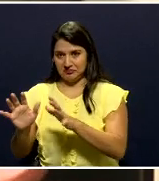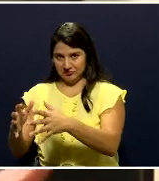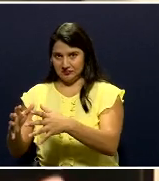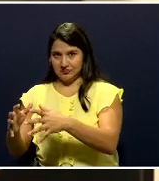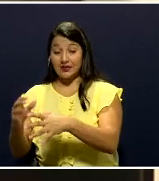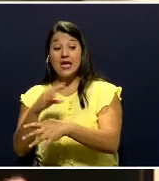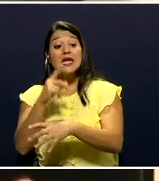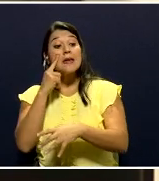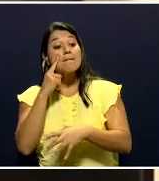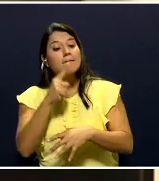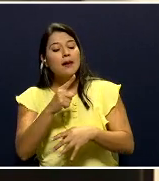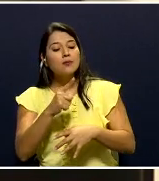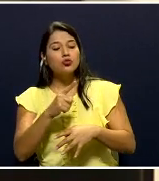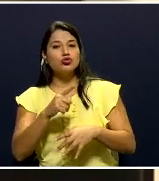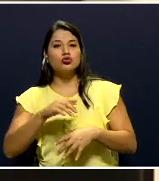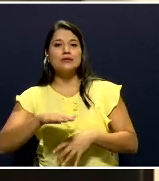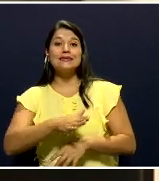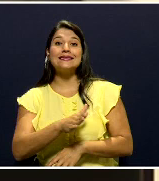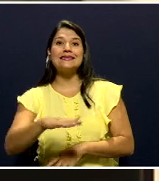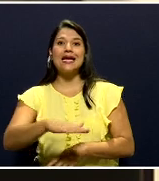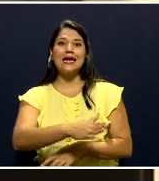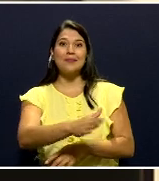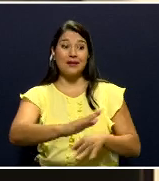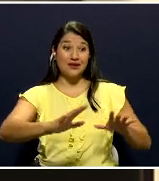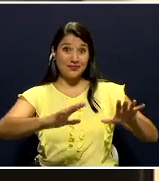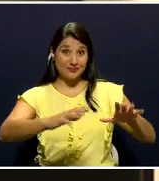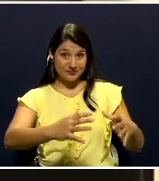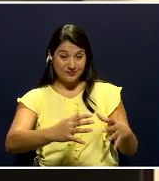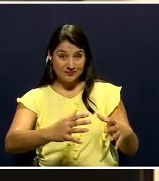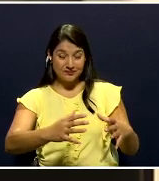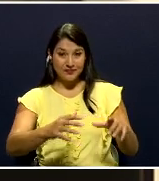de serpientes que coexisten con las